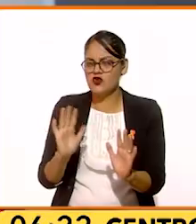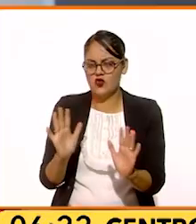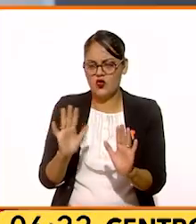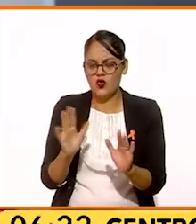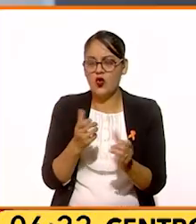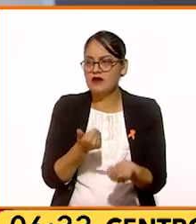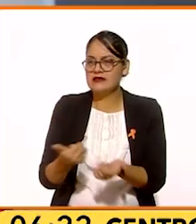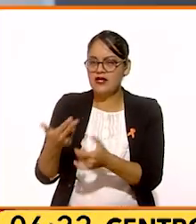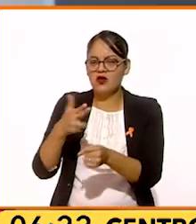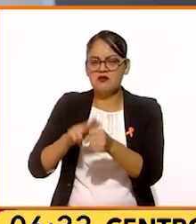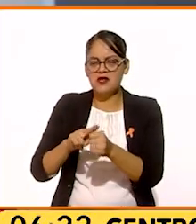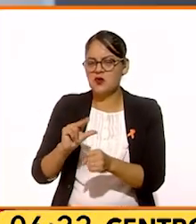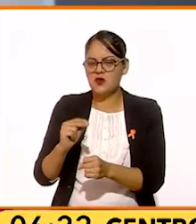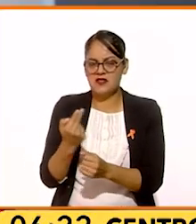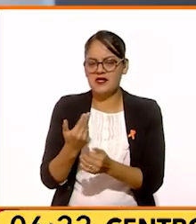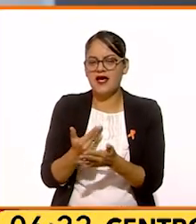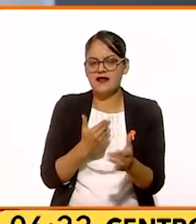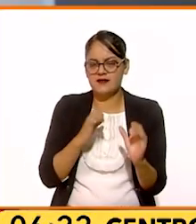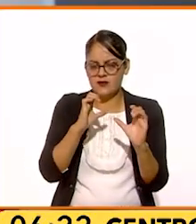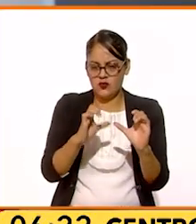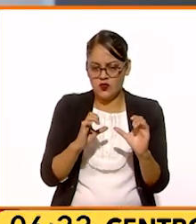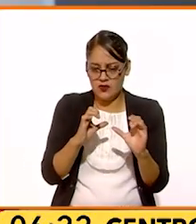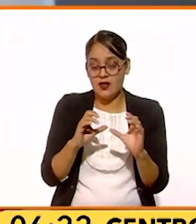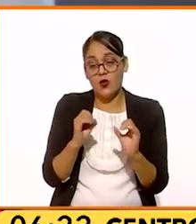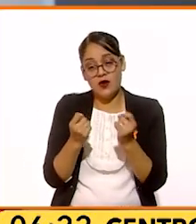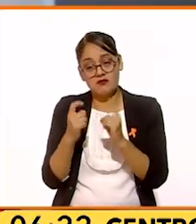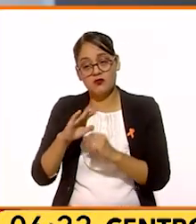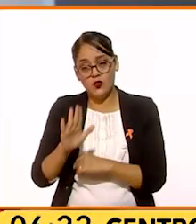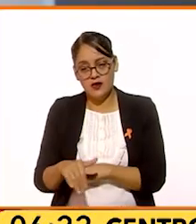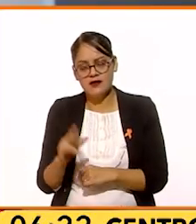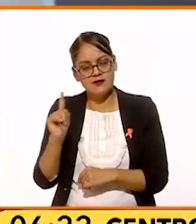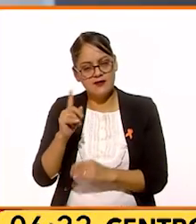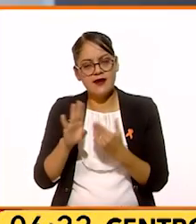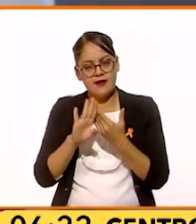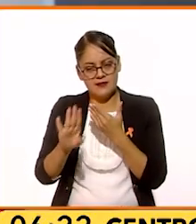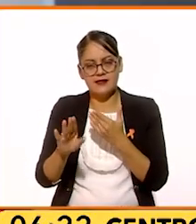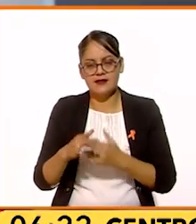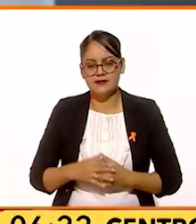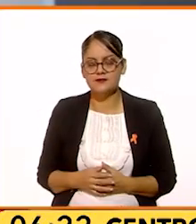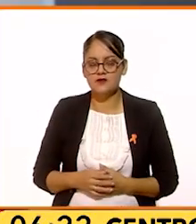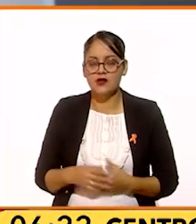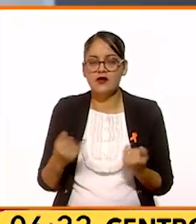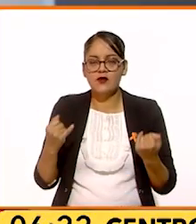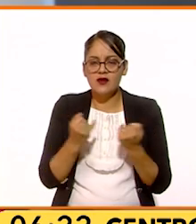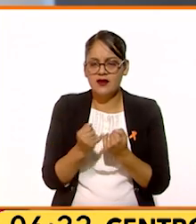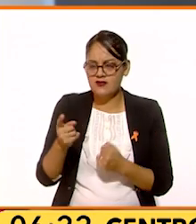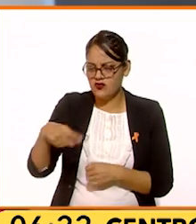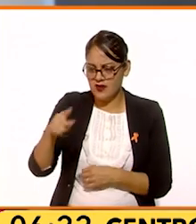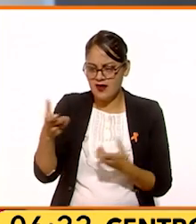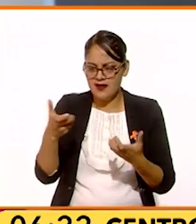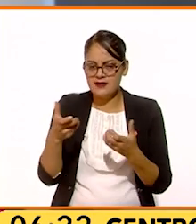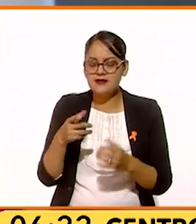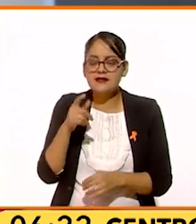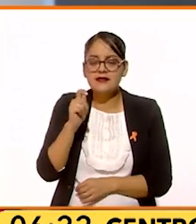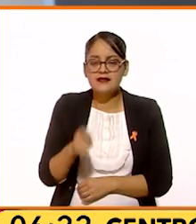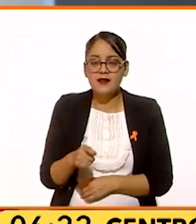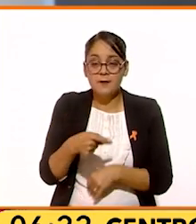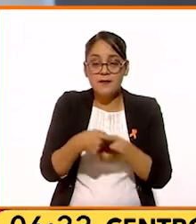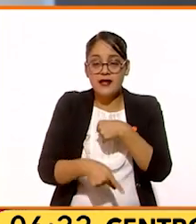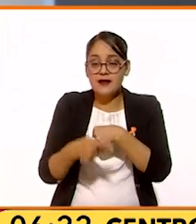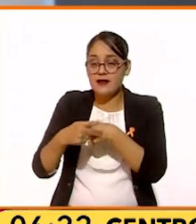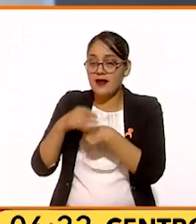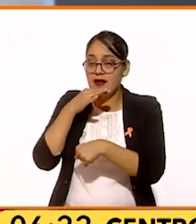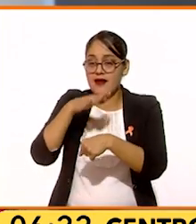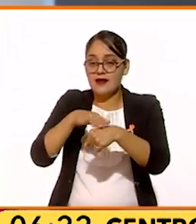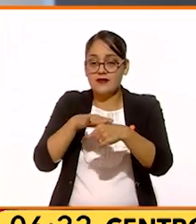que inclusive llegue a fallecer. También dentro de estas acciones intensificamos la comunicación de riesgos